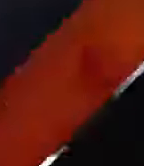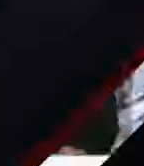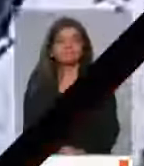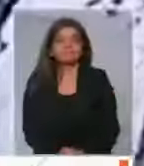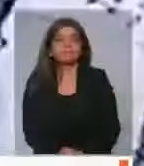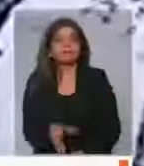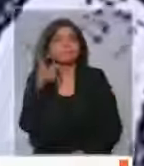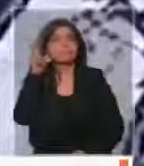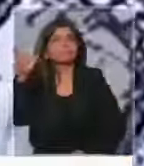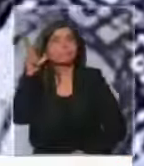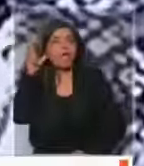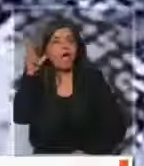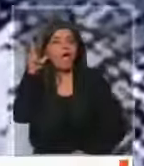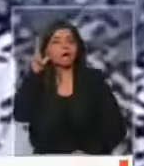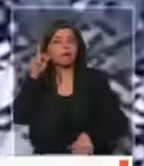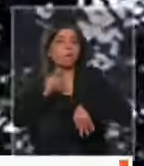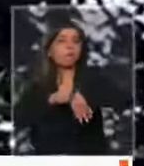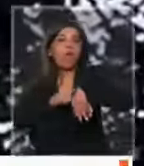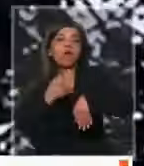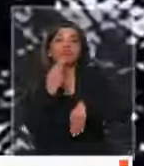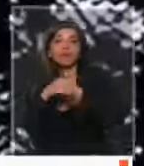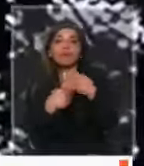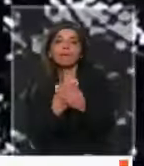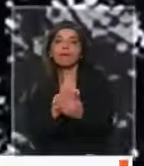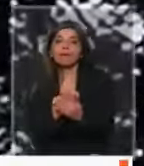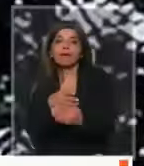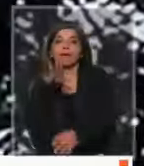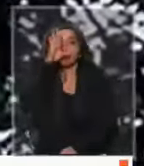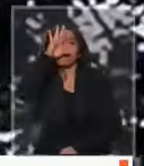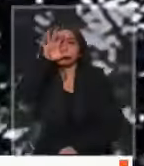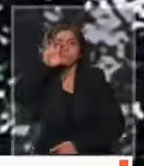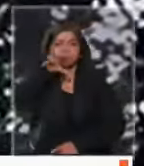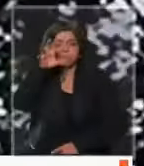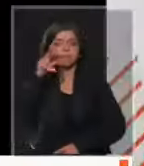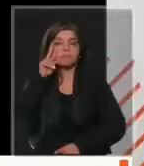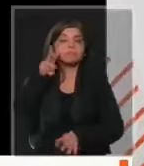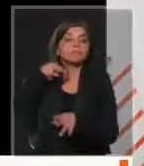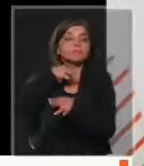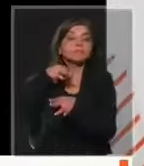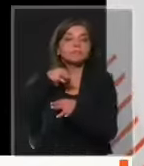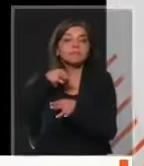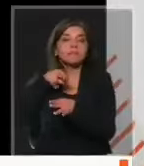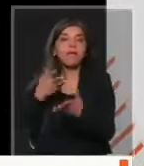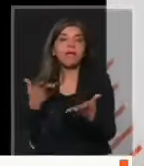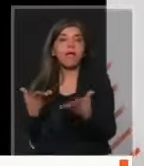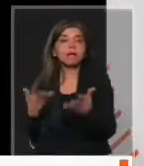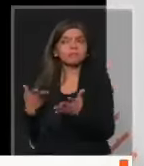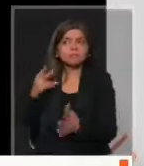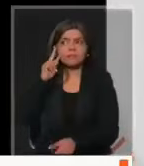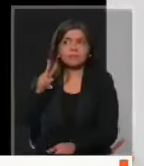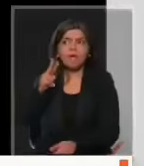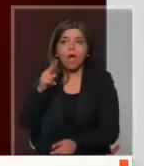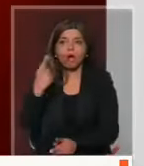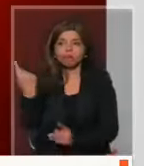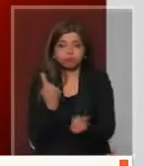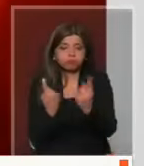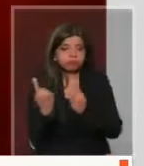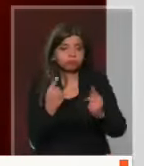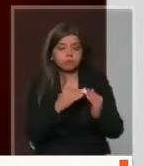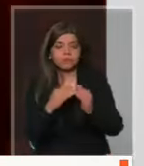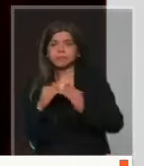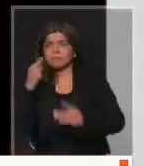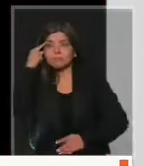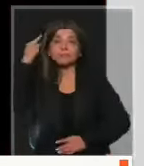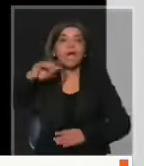Escuché ruido cerca de las 2 de la mañana porque el perro ladraba. Y ahí lo único que veo, gente entrar a mi casa, yo dije, está entrando el